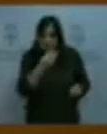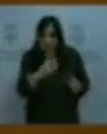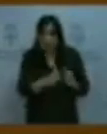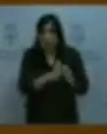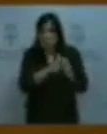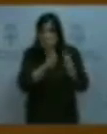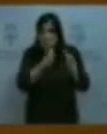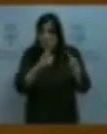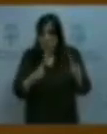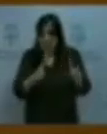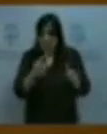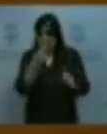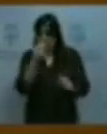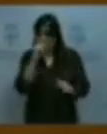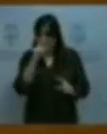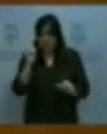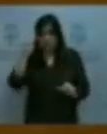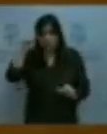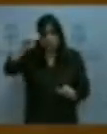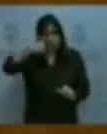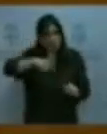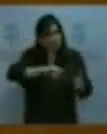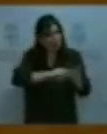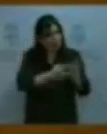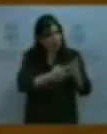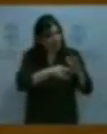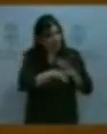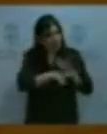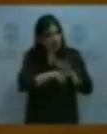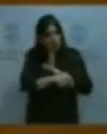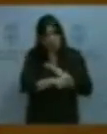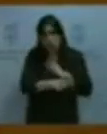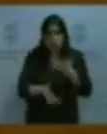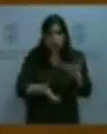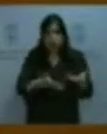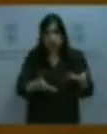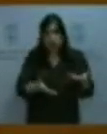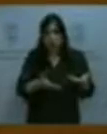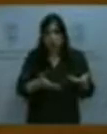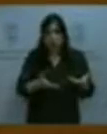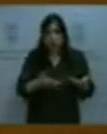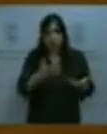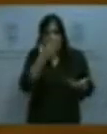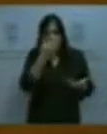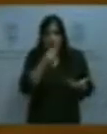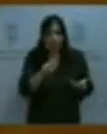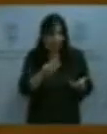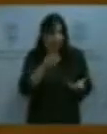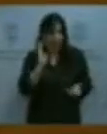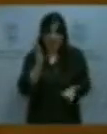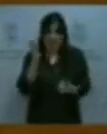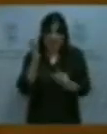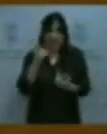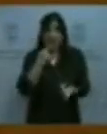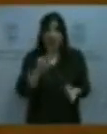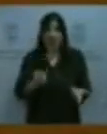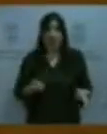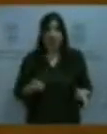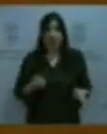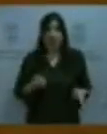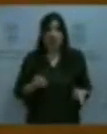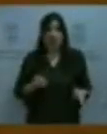plan de gestión o gestionando los lobos. Lo dice la Fiscalía, lo leíamos esta semana, lo dice la Fiscalía,